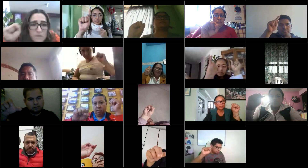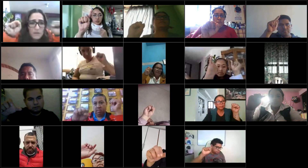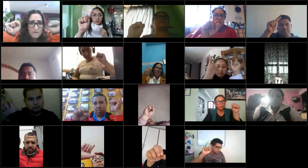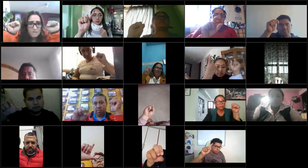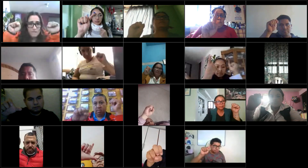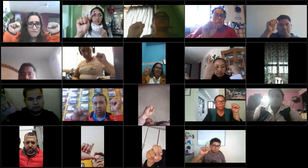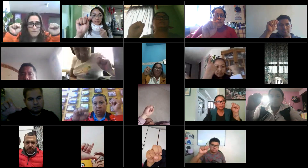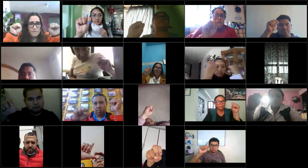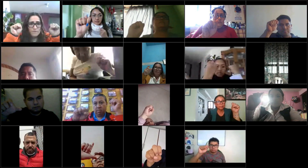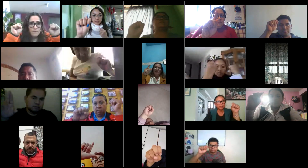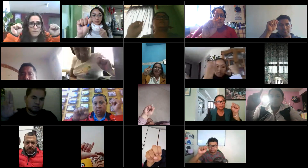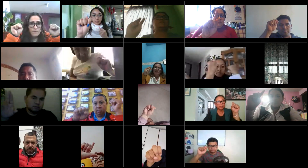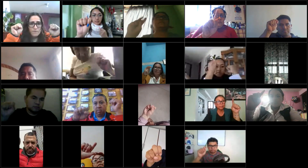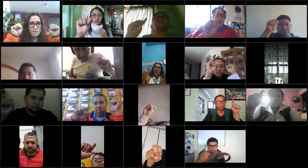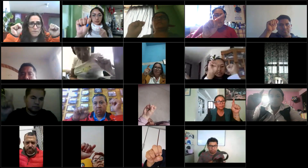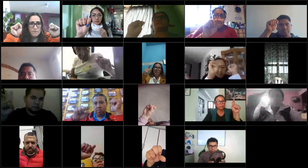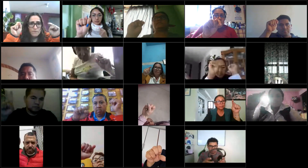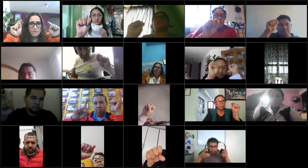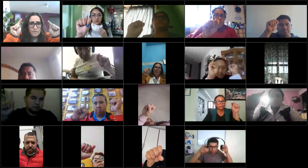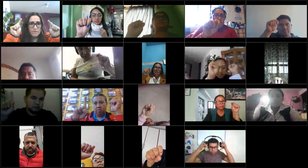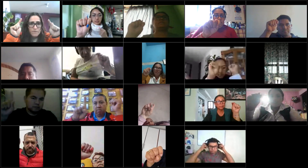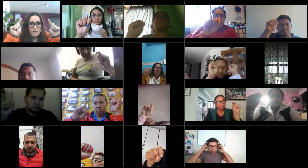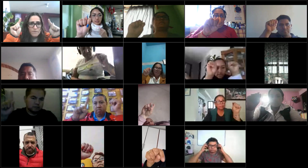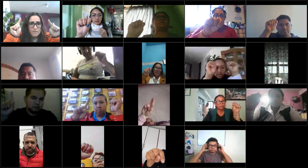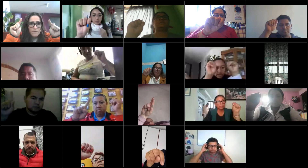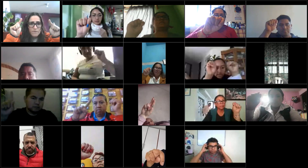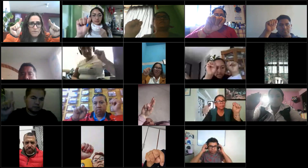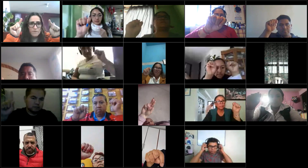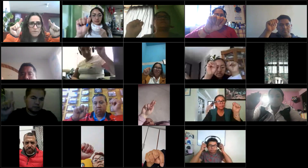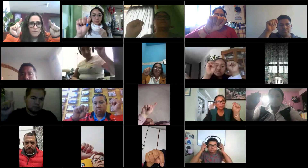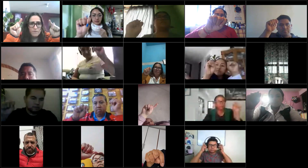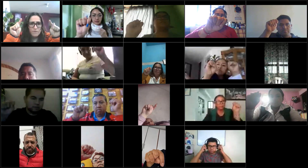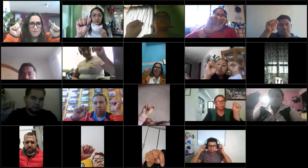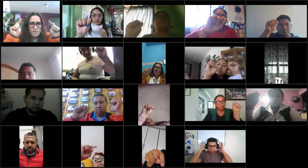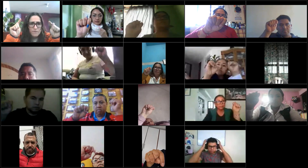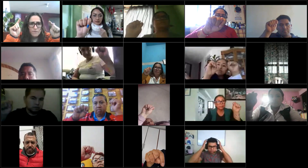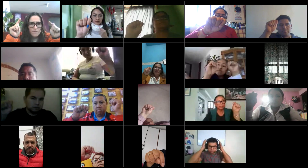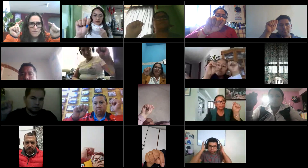T, meto mi pulgar entre mi dedo medio y mi dedo índice.